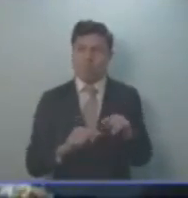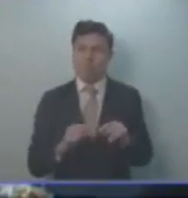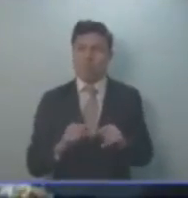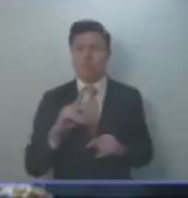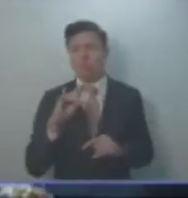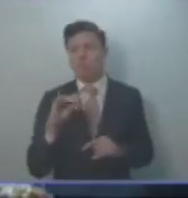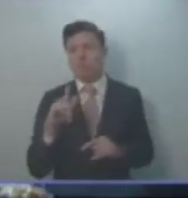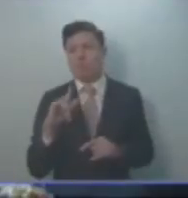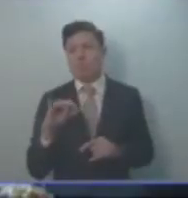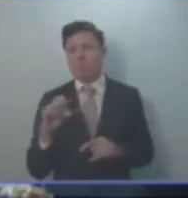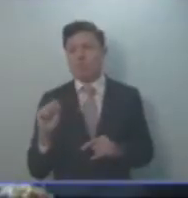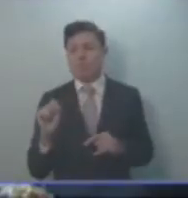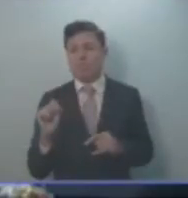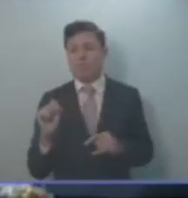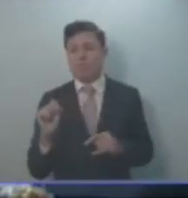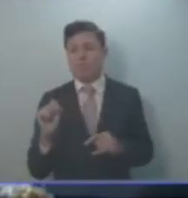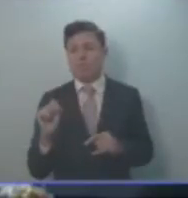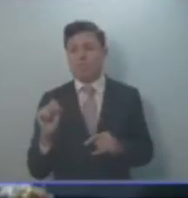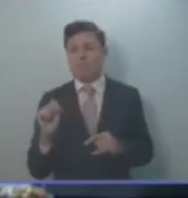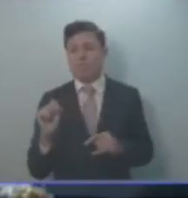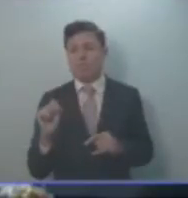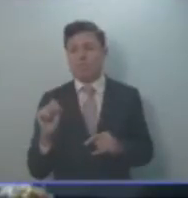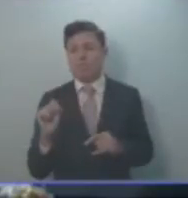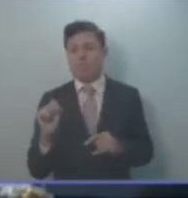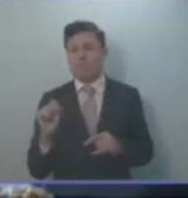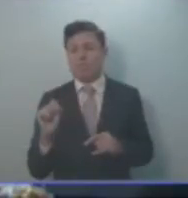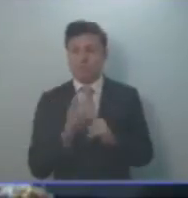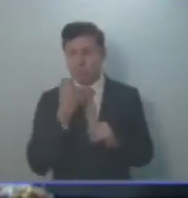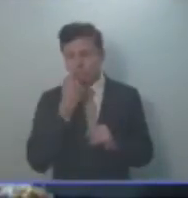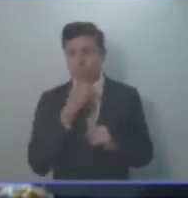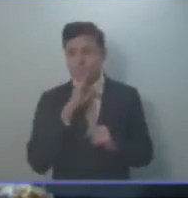diálisis, según sea la enfermedad,